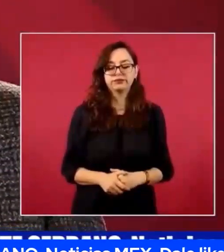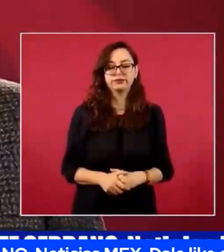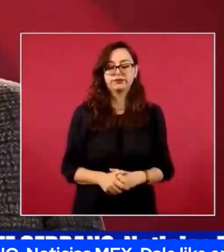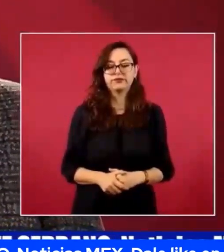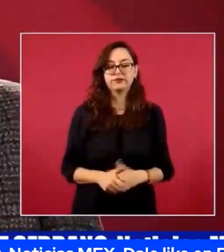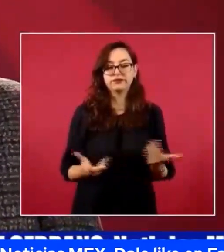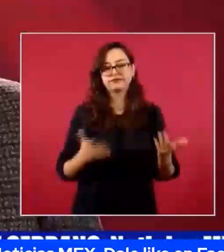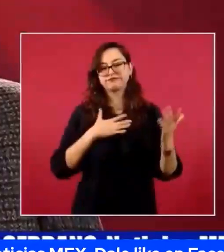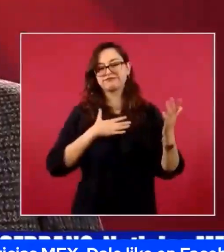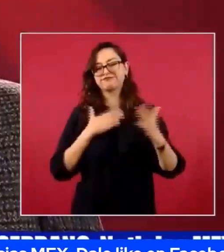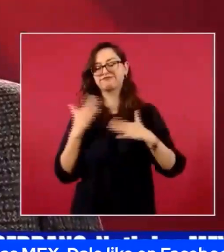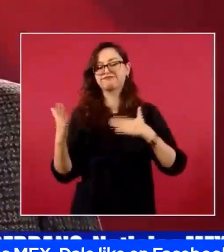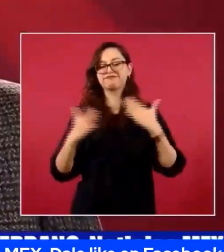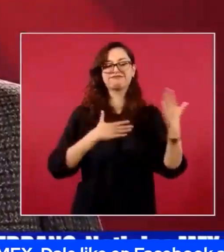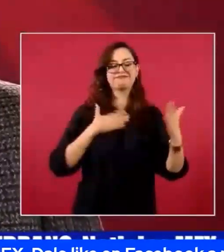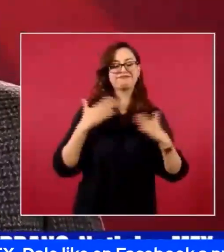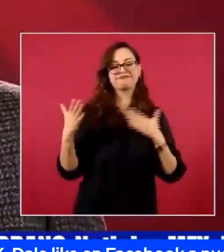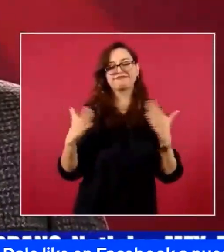festejar